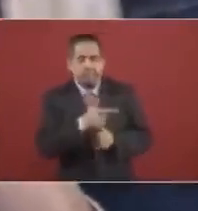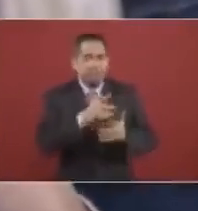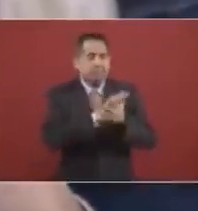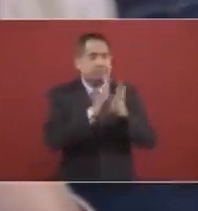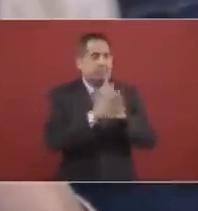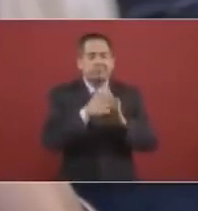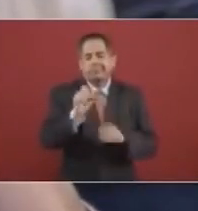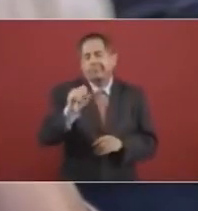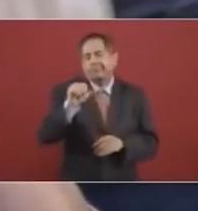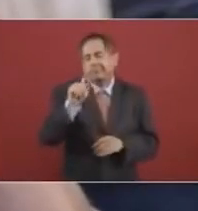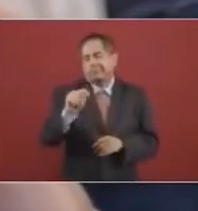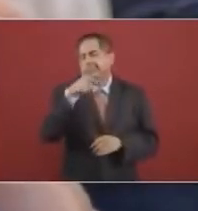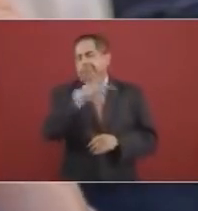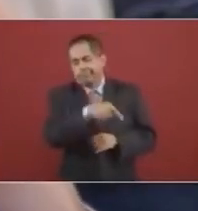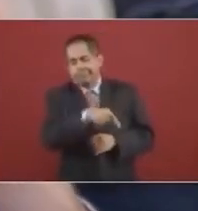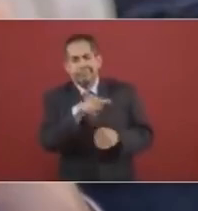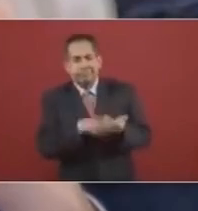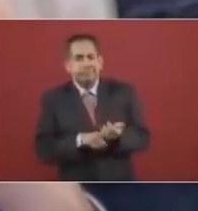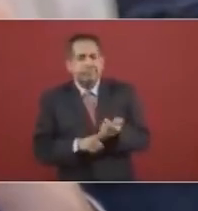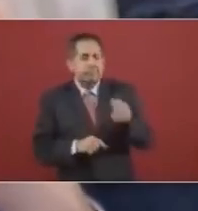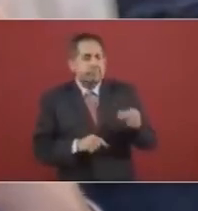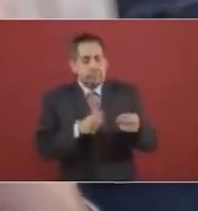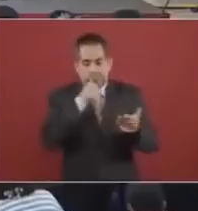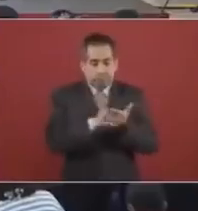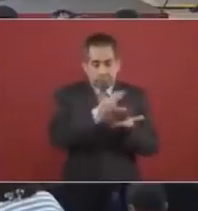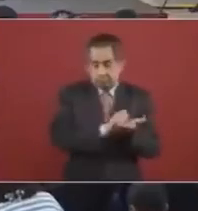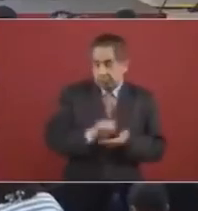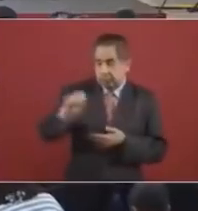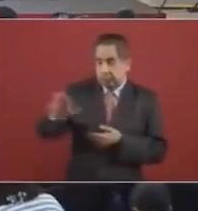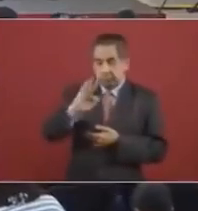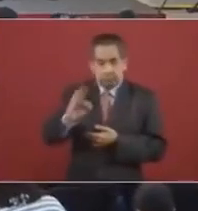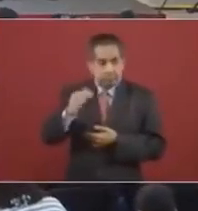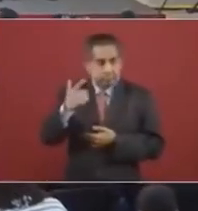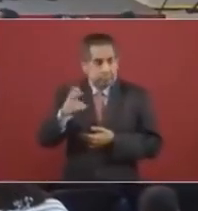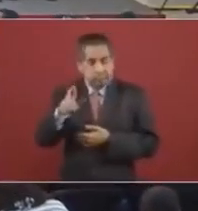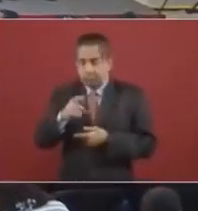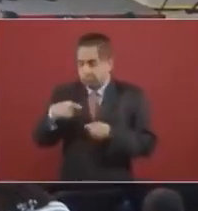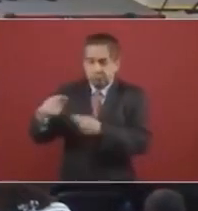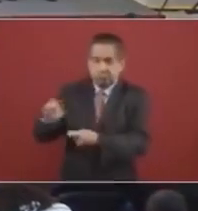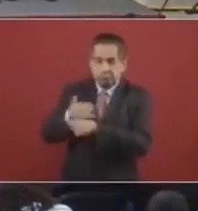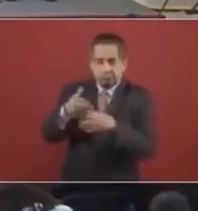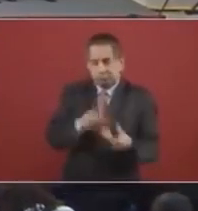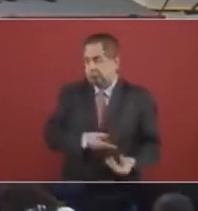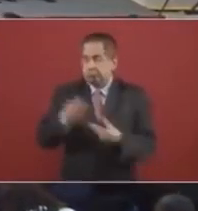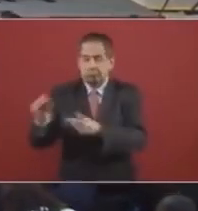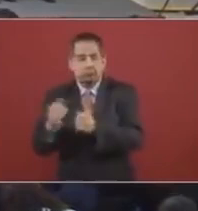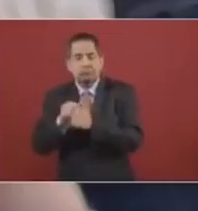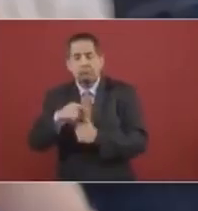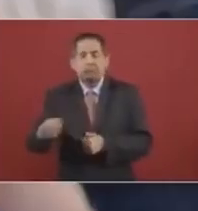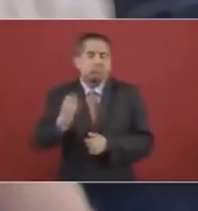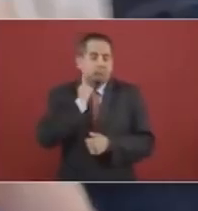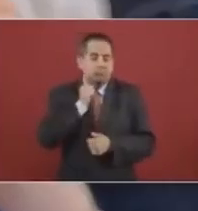del SAT. Investigación que ya le hice llegar al fiscal general de la República, Alejandro Gertz Manero, por medio del senador Mario Zamora